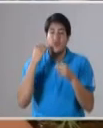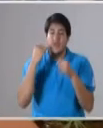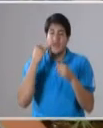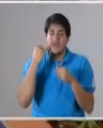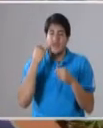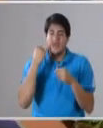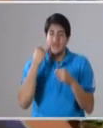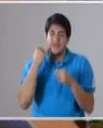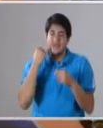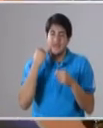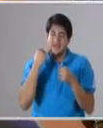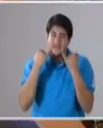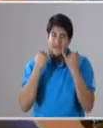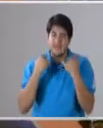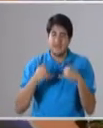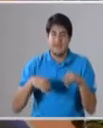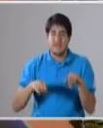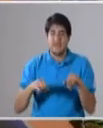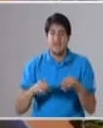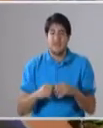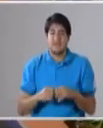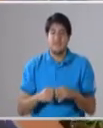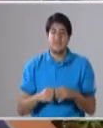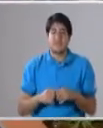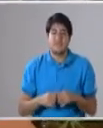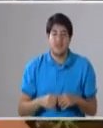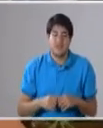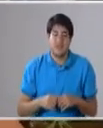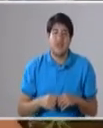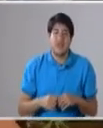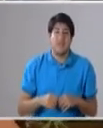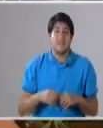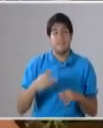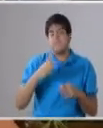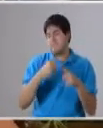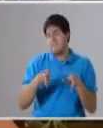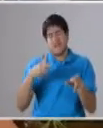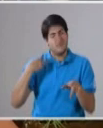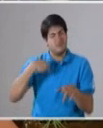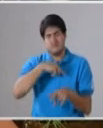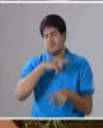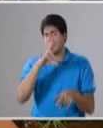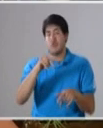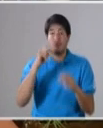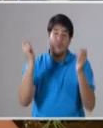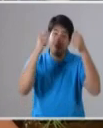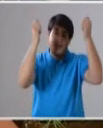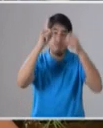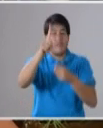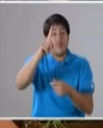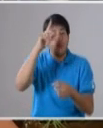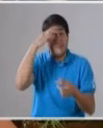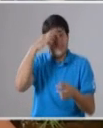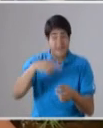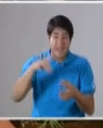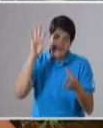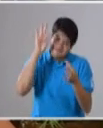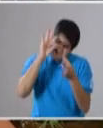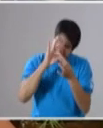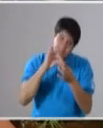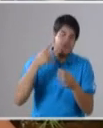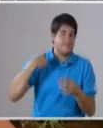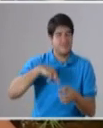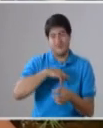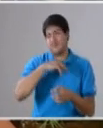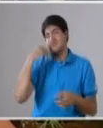artistas. Pero no, nosotros no celebramos un día en especial. Para nosotros todos los días